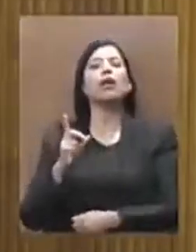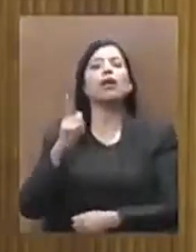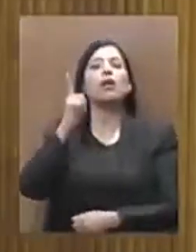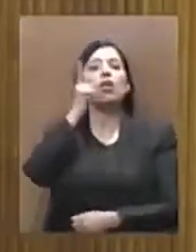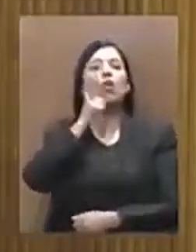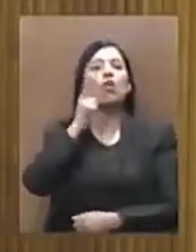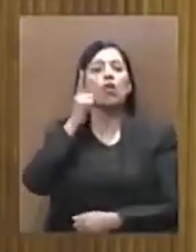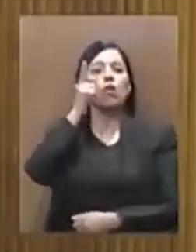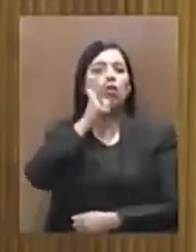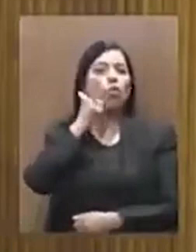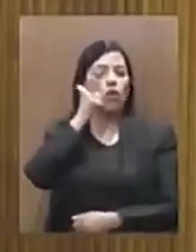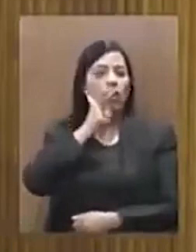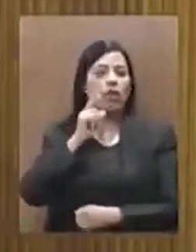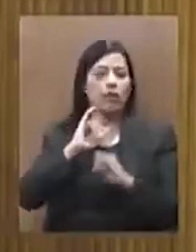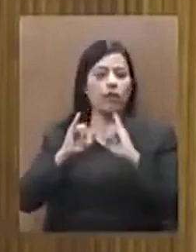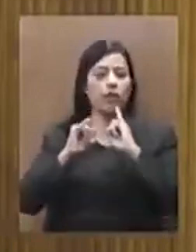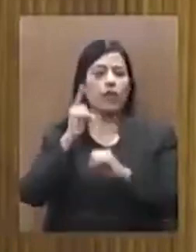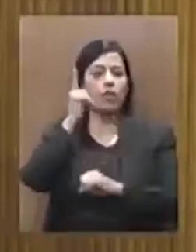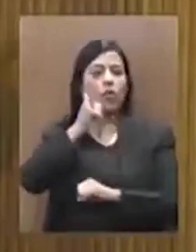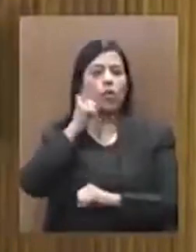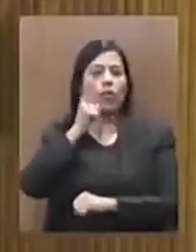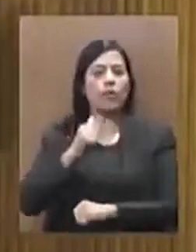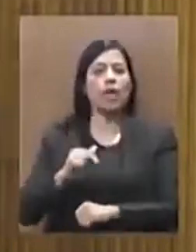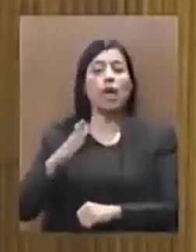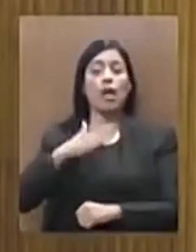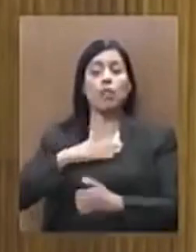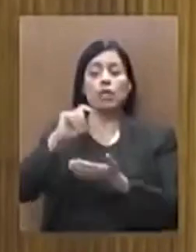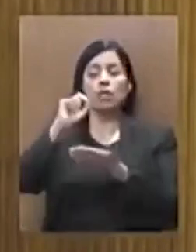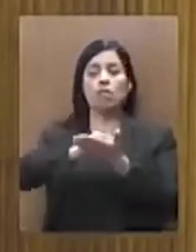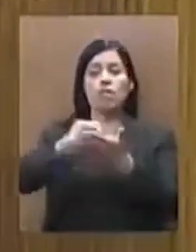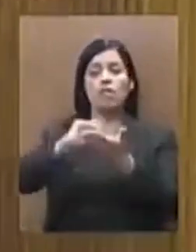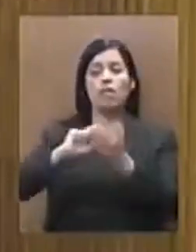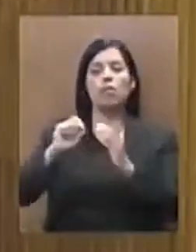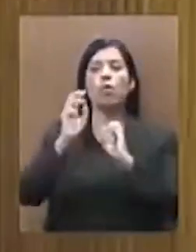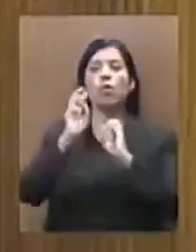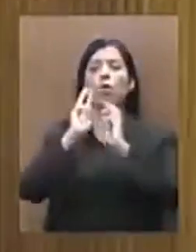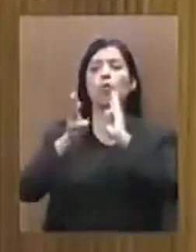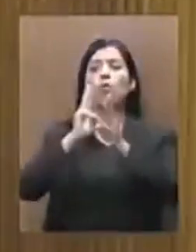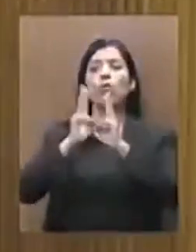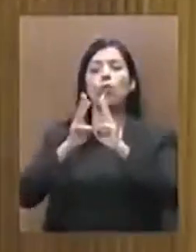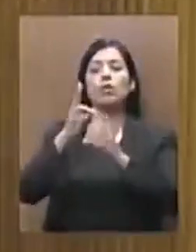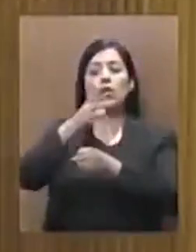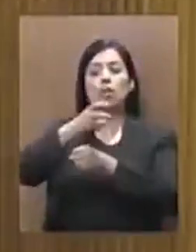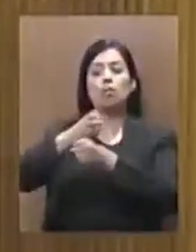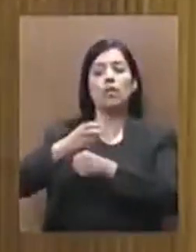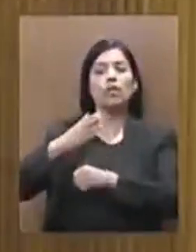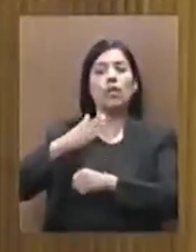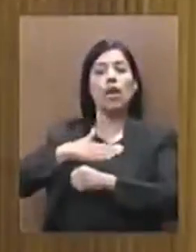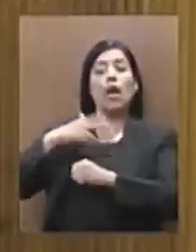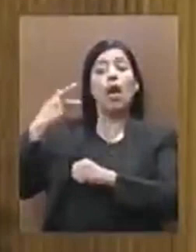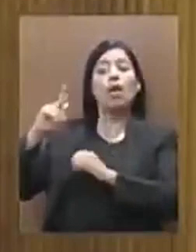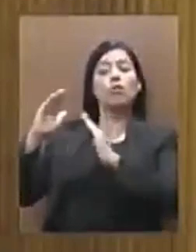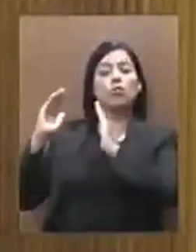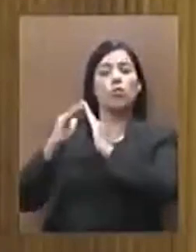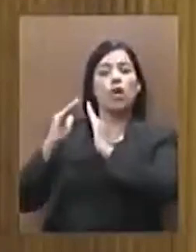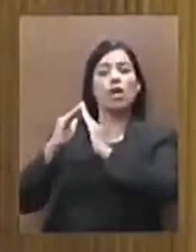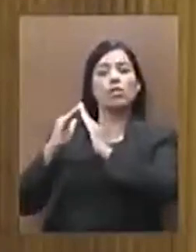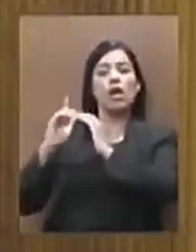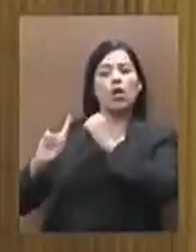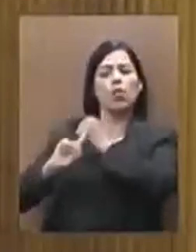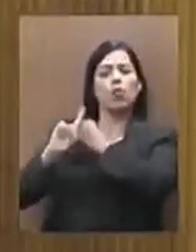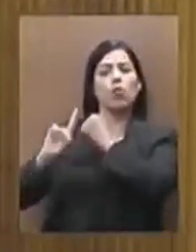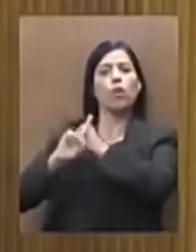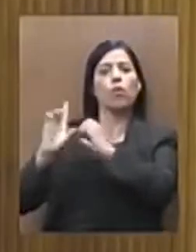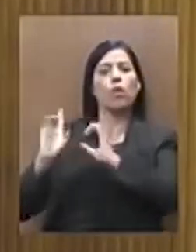Barajas Salazar quien me escribió por WhatsApp y me invitó a su casa a conocer una problemática que